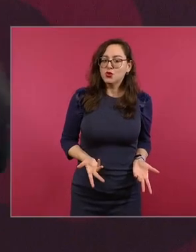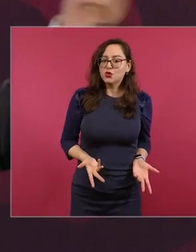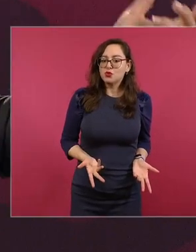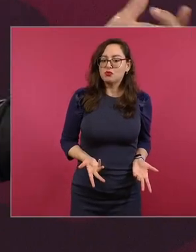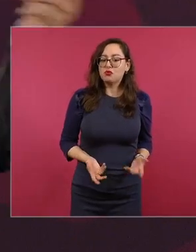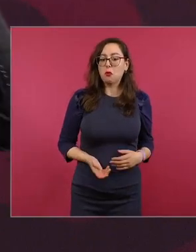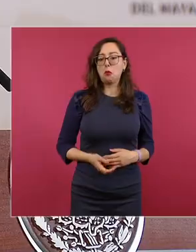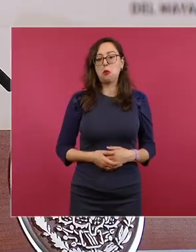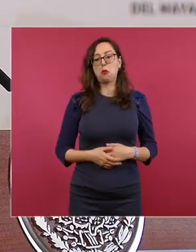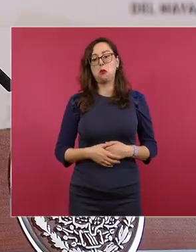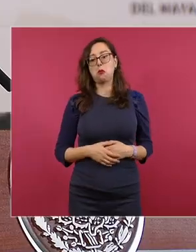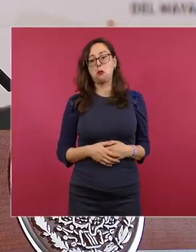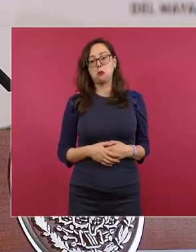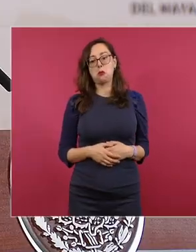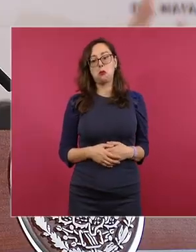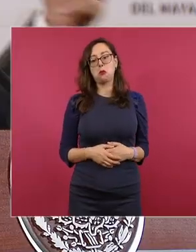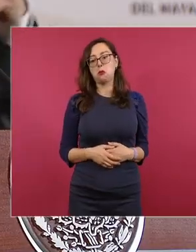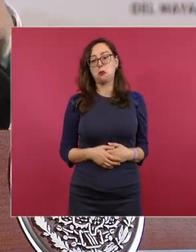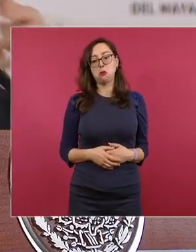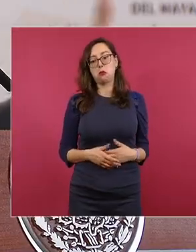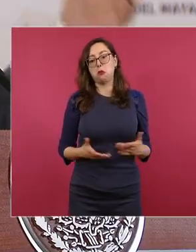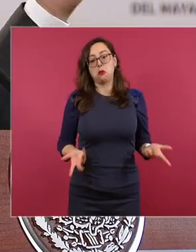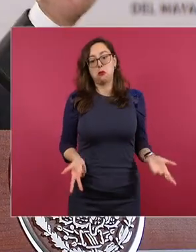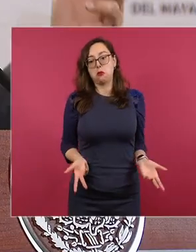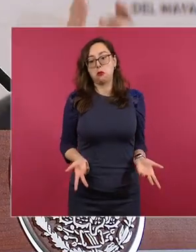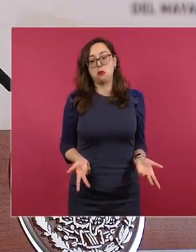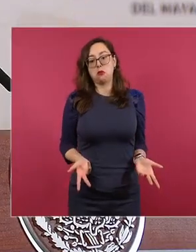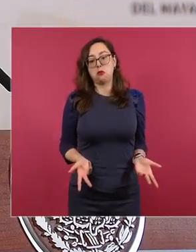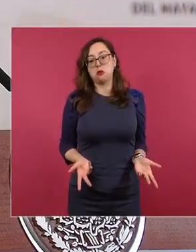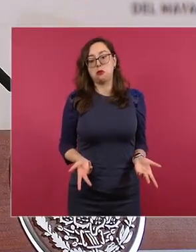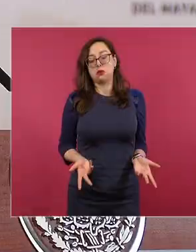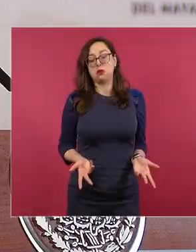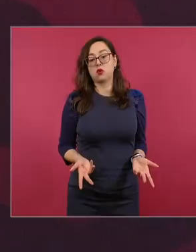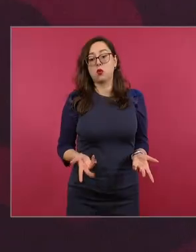Si no, al contrario,